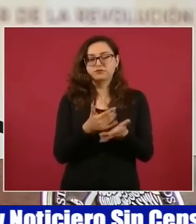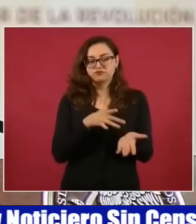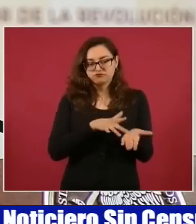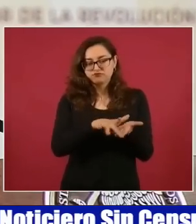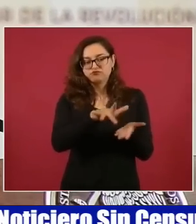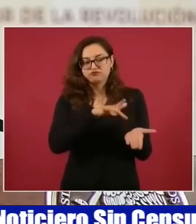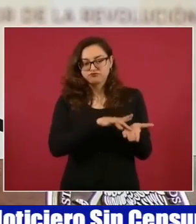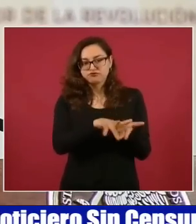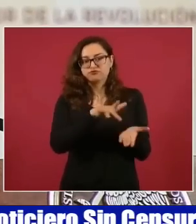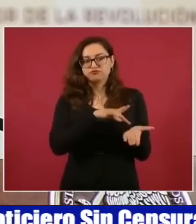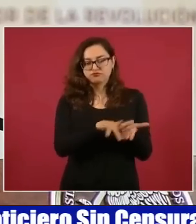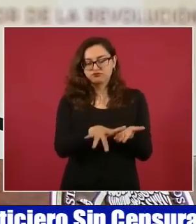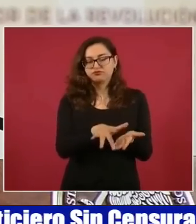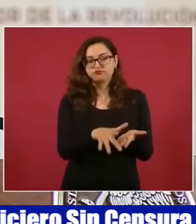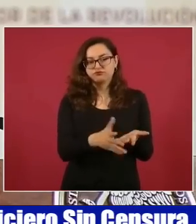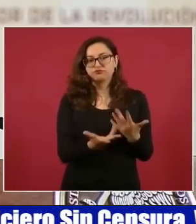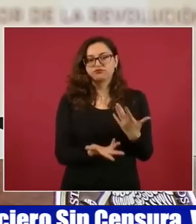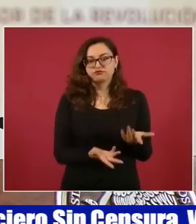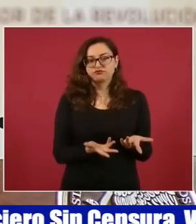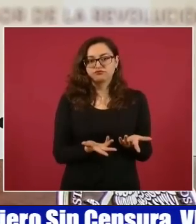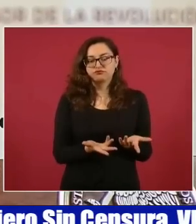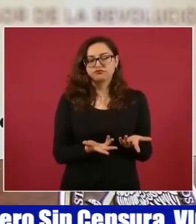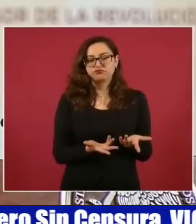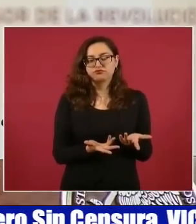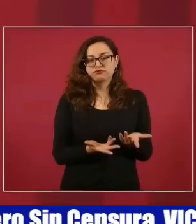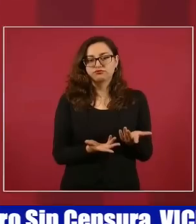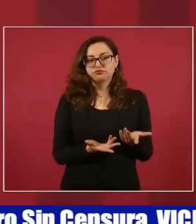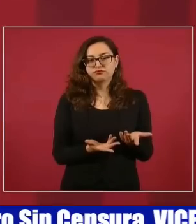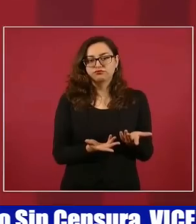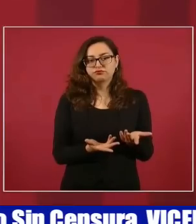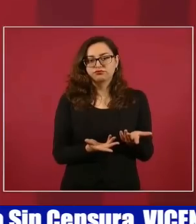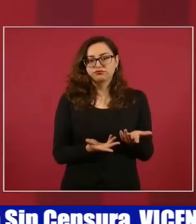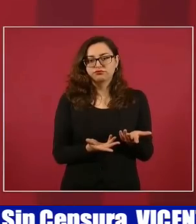y le dice el presidente, pues todos los que escriben en tu periódico, incluido tú,